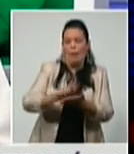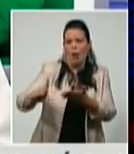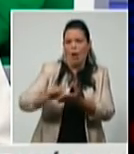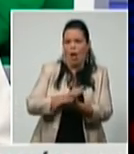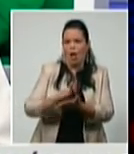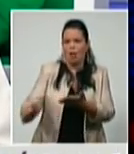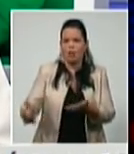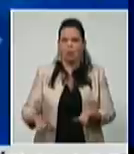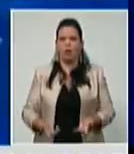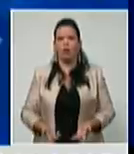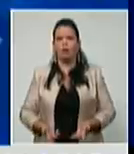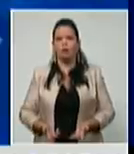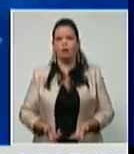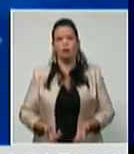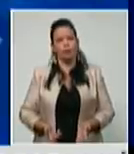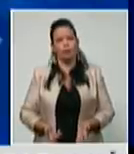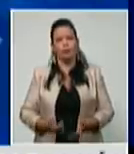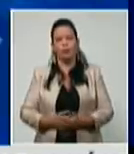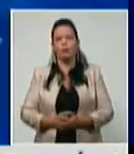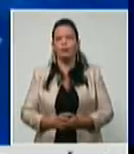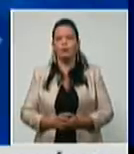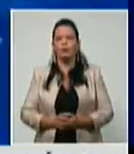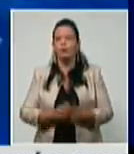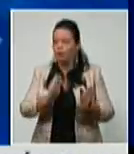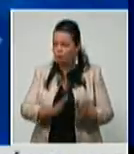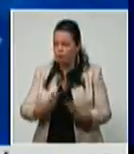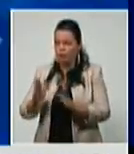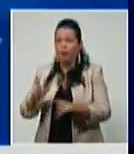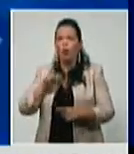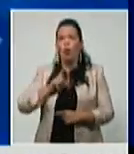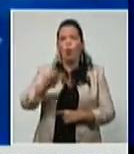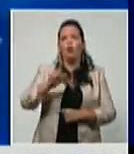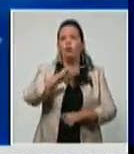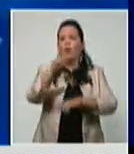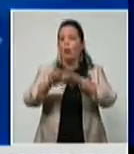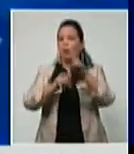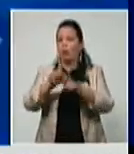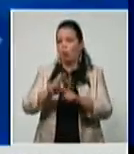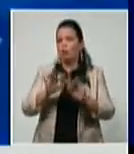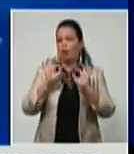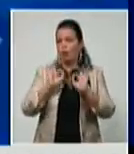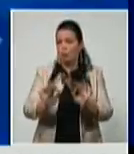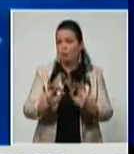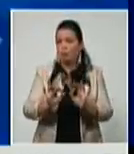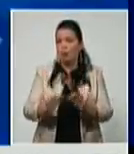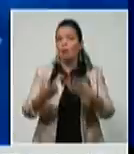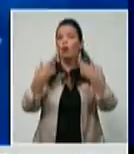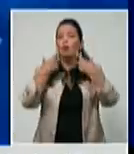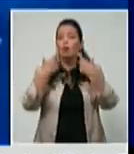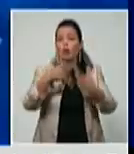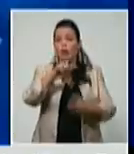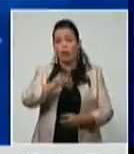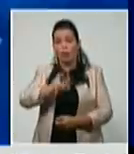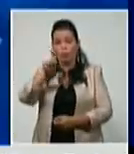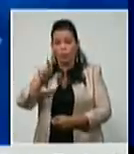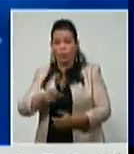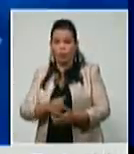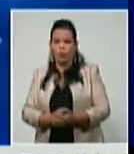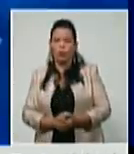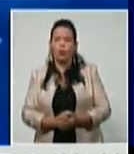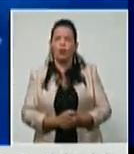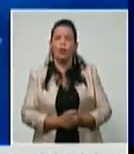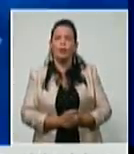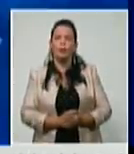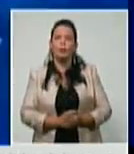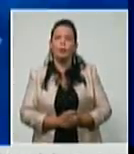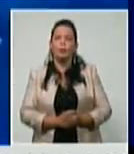lo logra evitar. Y la última pregunta, que sí es de interés por parte de la población, nos las hace llegar un televidente: